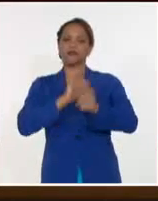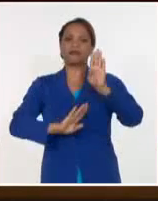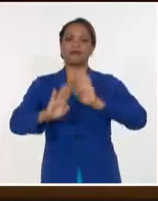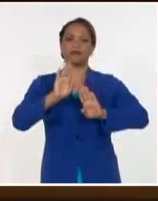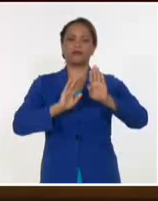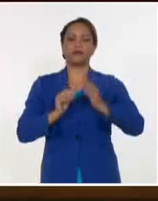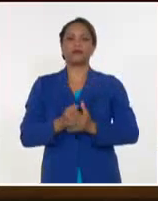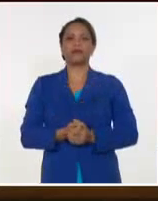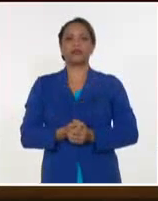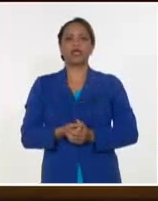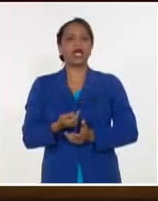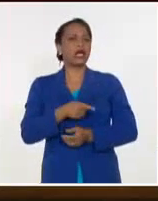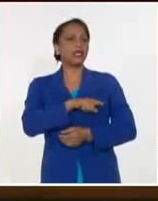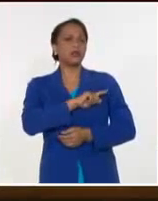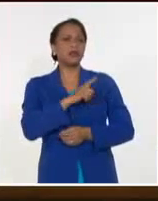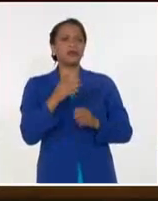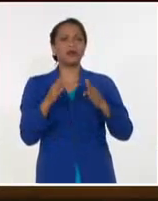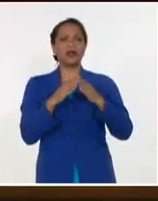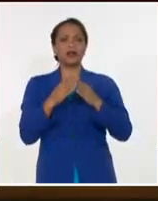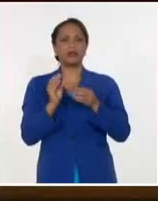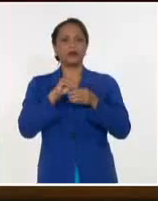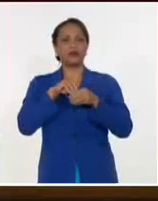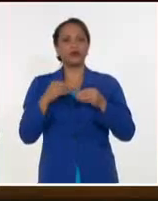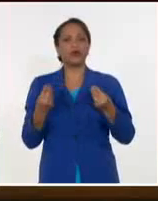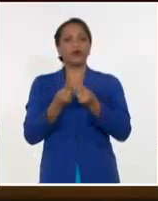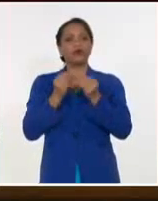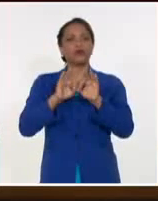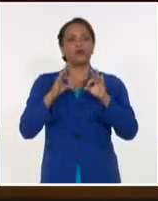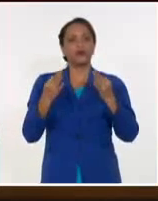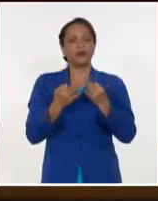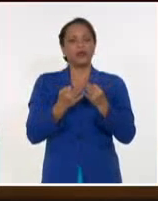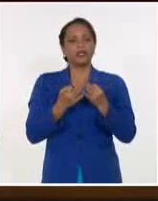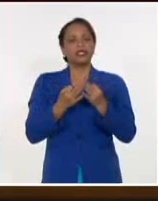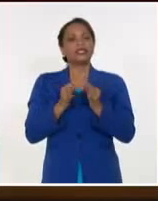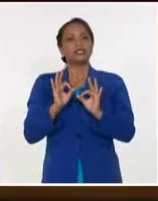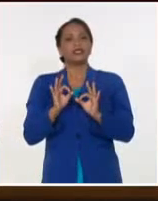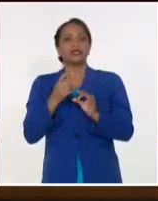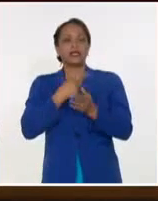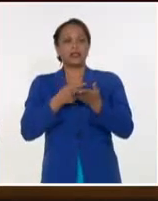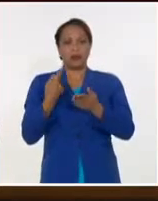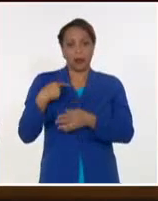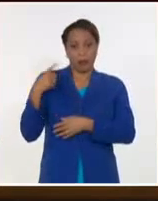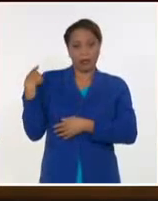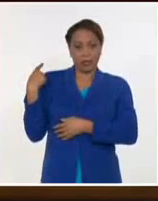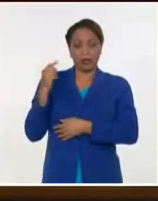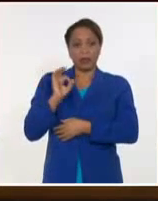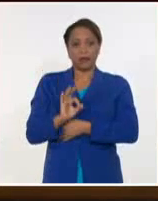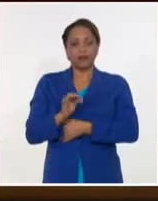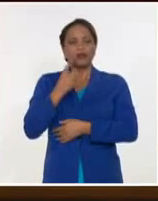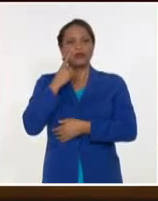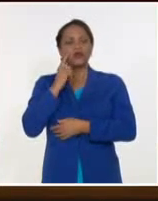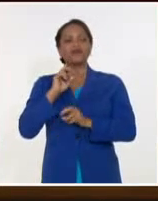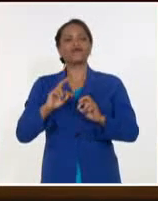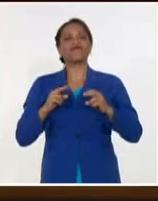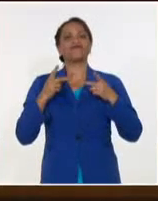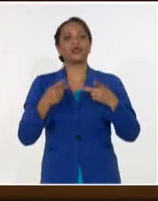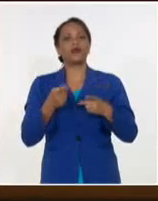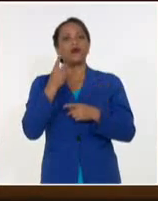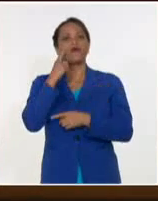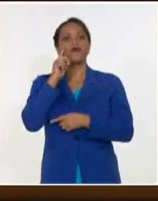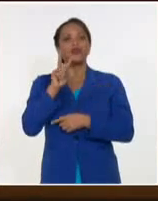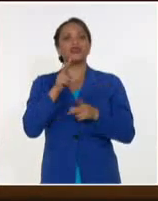Hace poco en casa, en familia, precisamente la semana pasada, vimos otra vez el